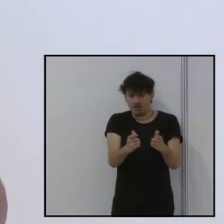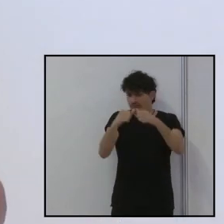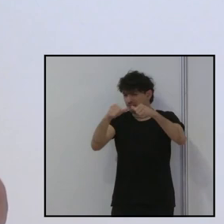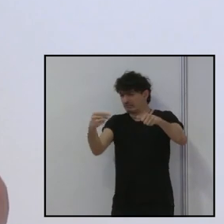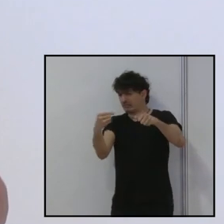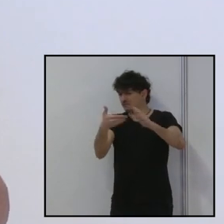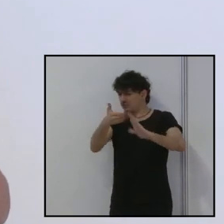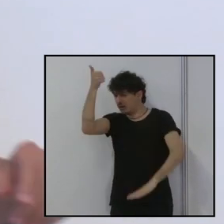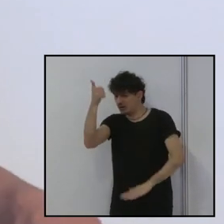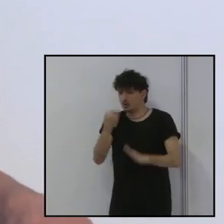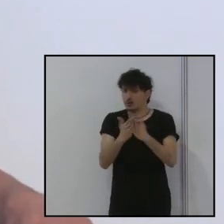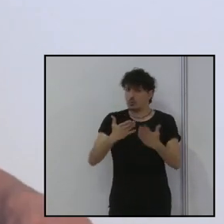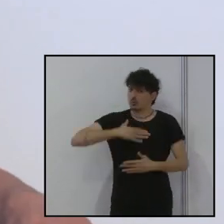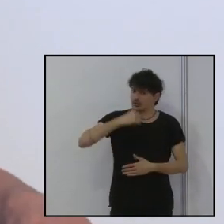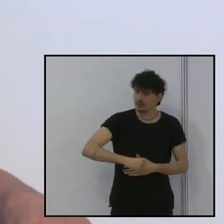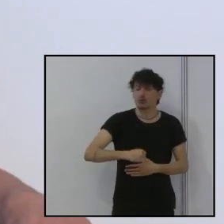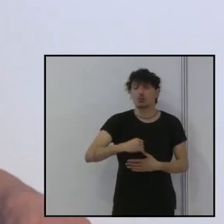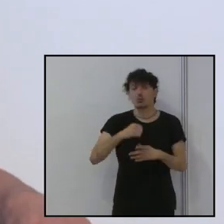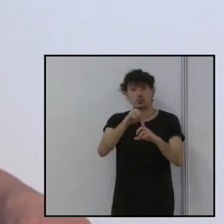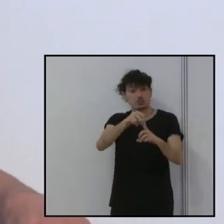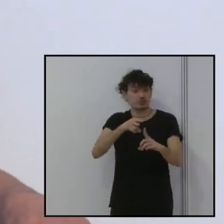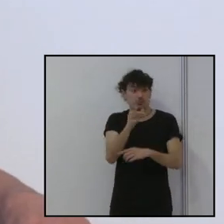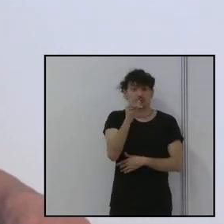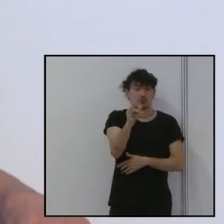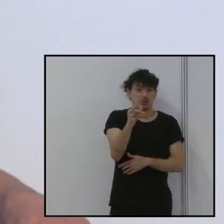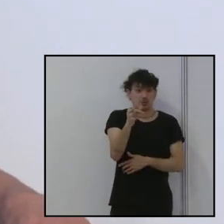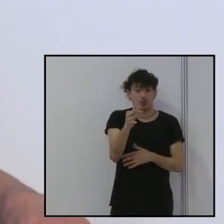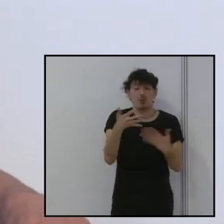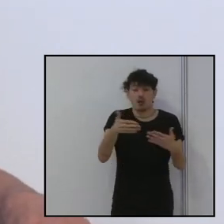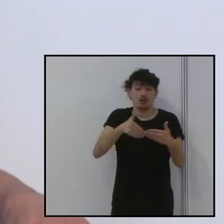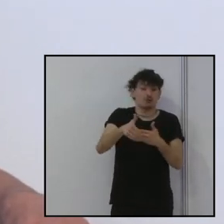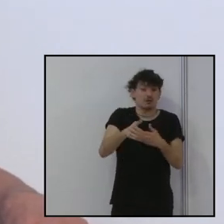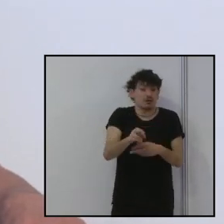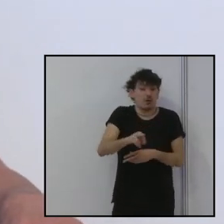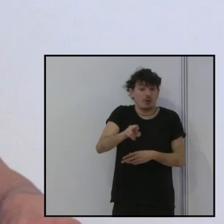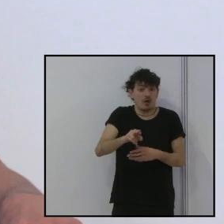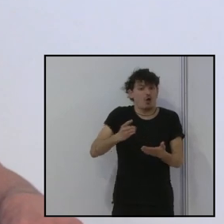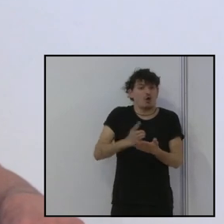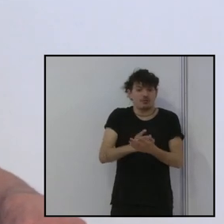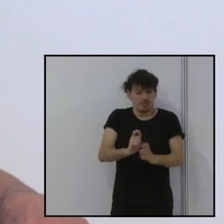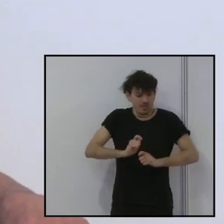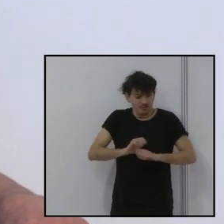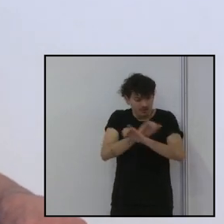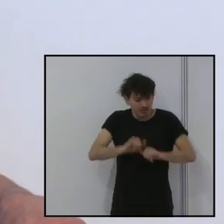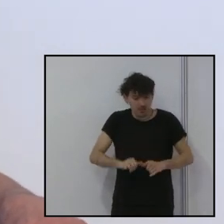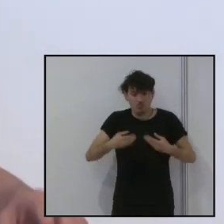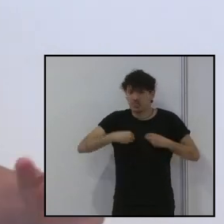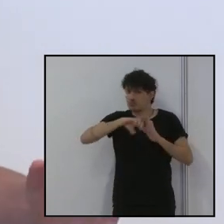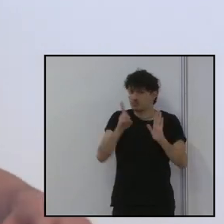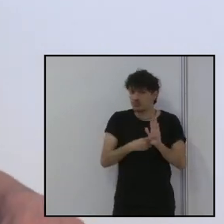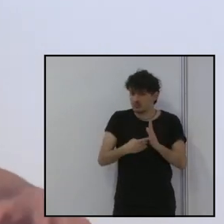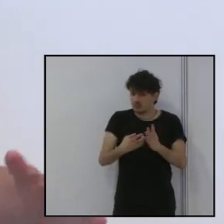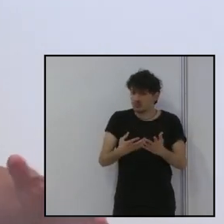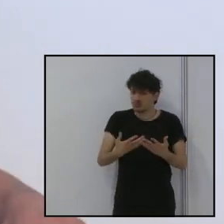libro tan atrevido, el punto de vista positivo de la posibilidad de recuperación, de volver a ser feliz, de volver a tener una vida plena.